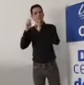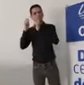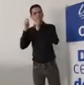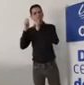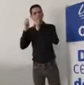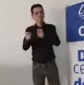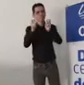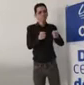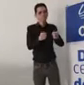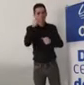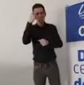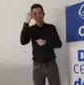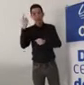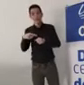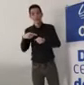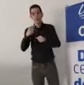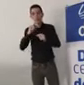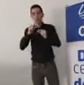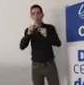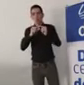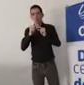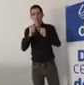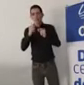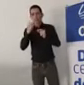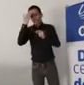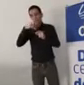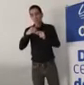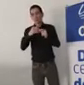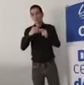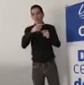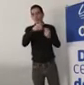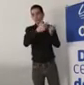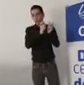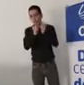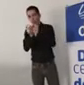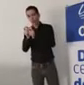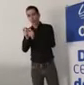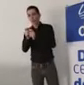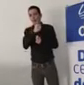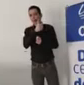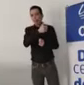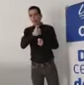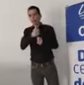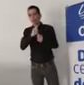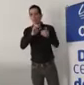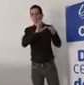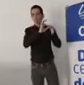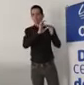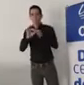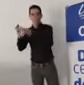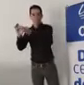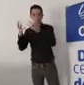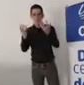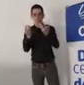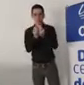carácter interdependiente. Entonces, una organización juvenil, por ejemplo, que se dedique a temas educativos o